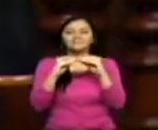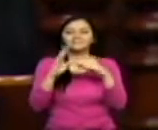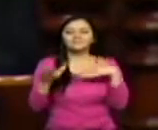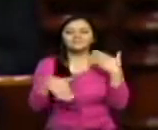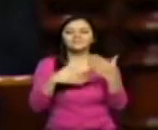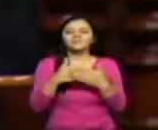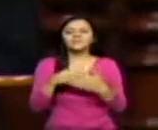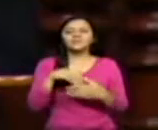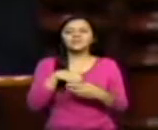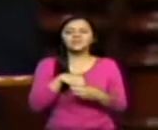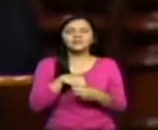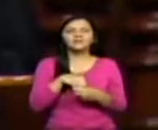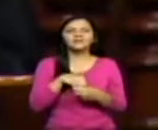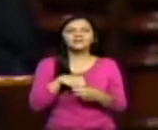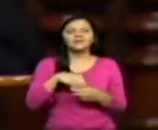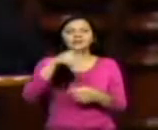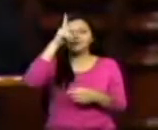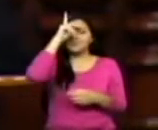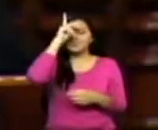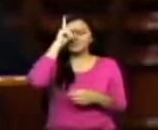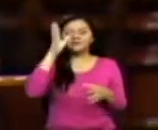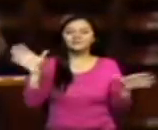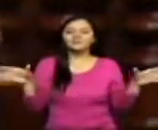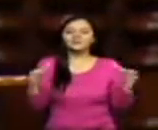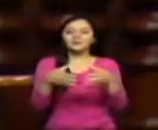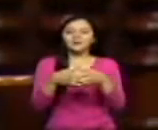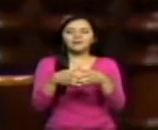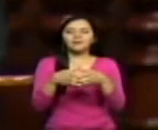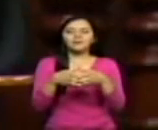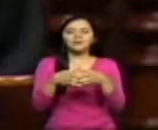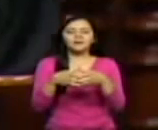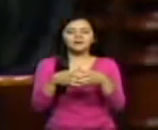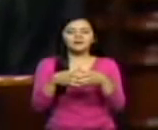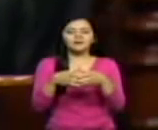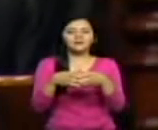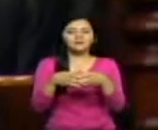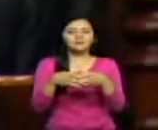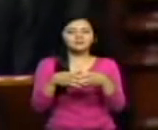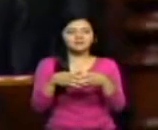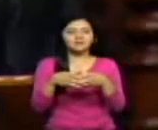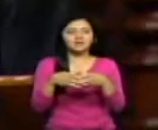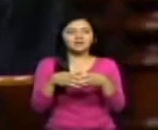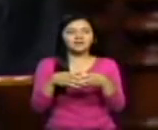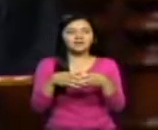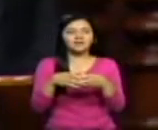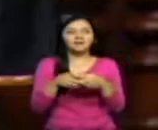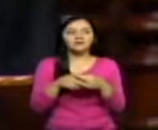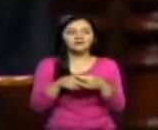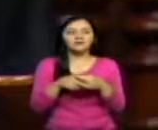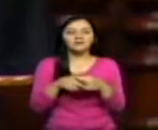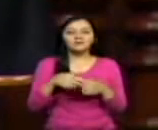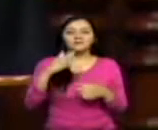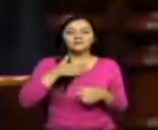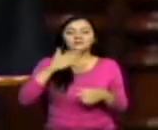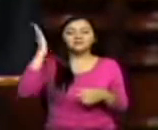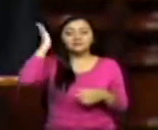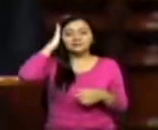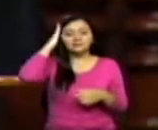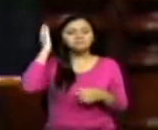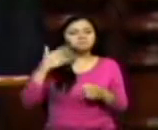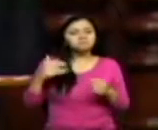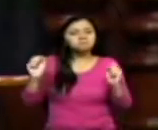32 millones de peruanos que gozarán de sus beneficios. Sé que puedo